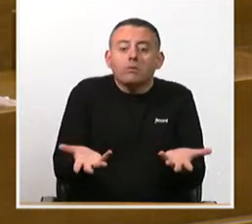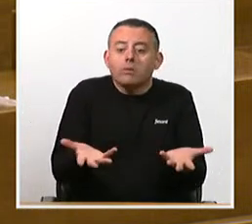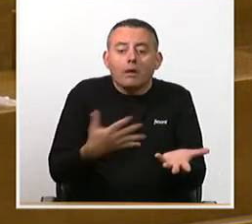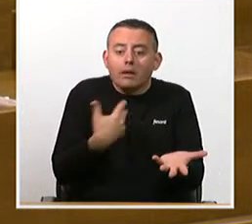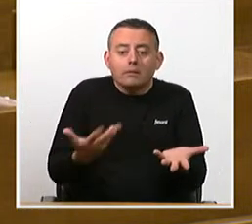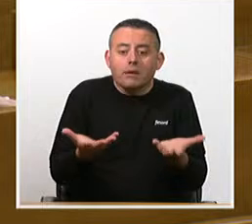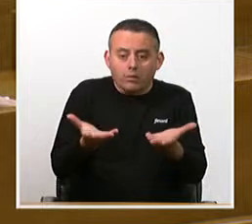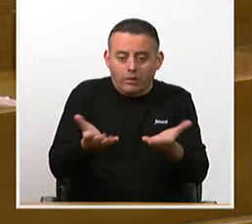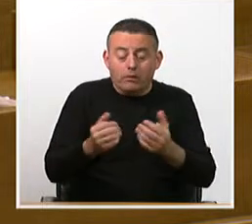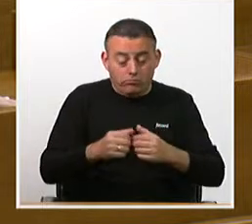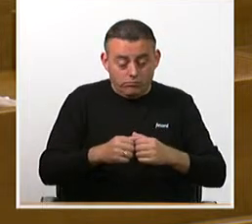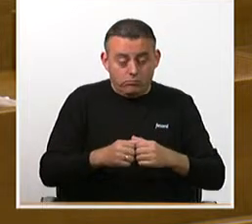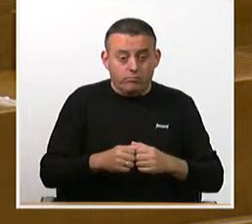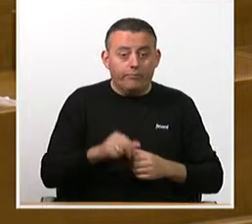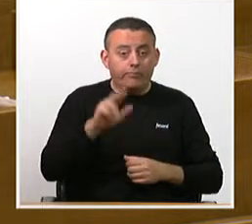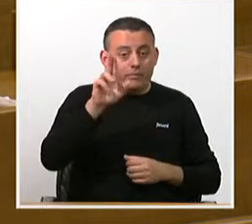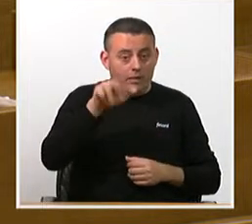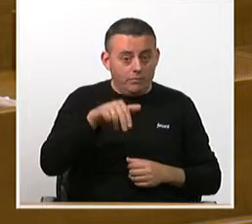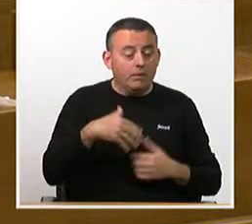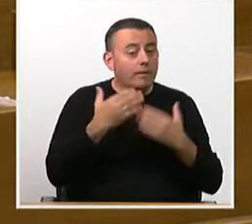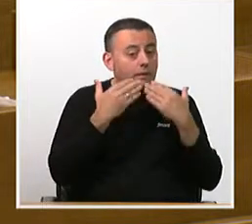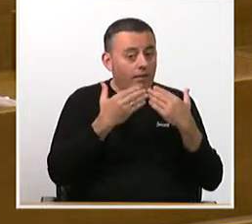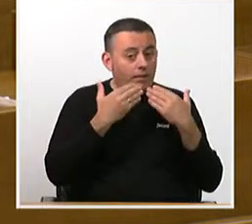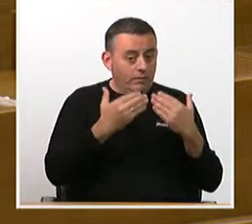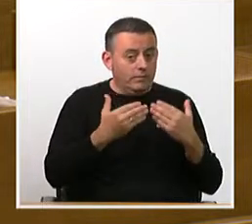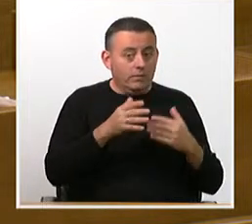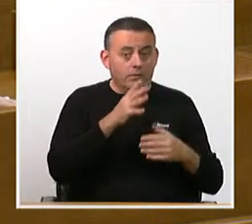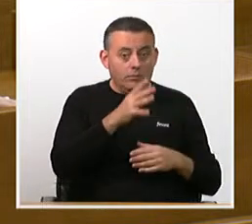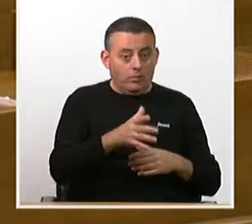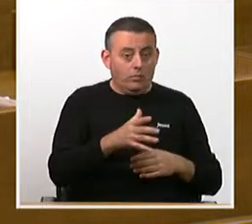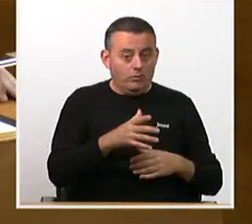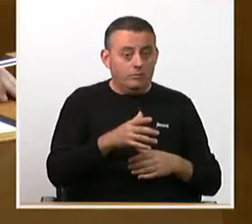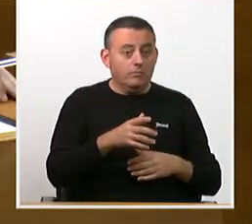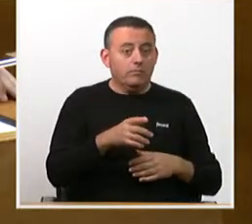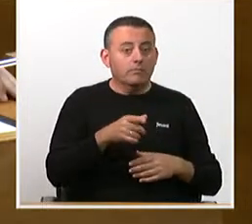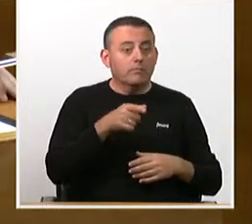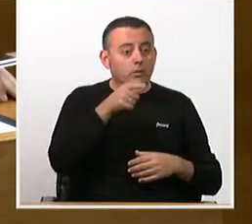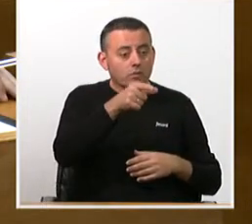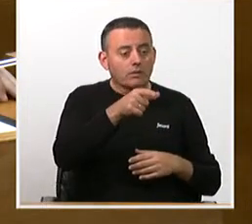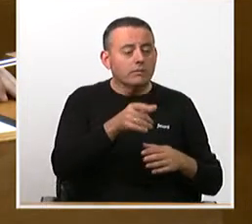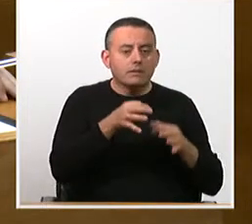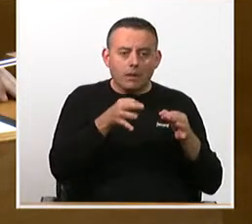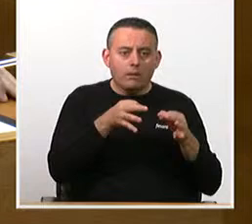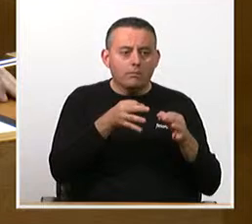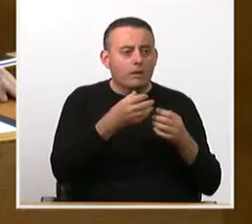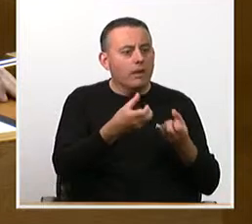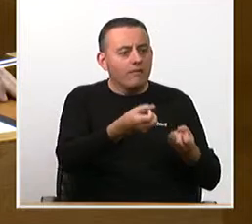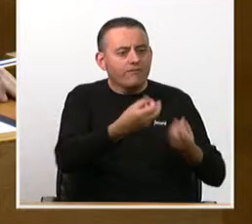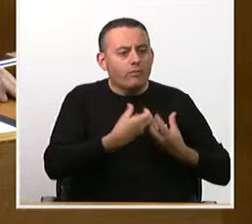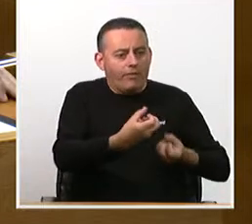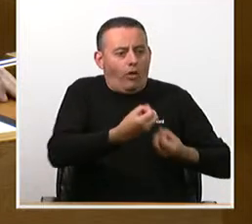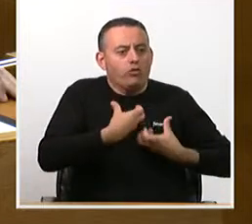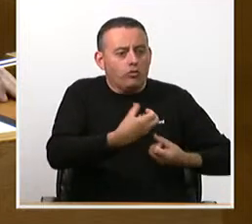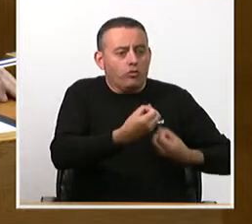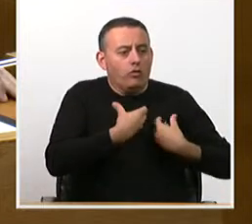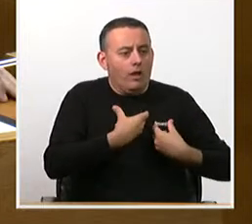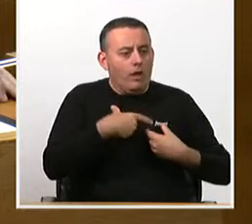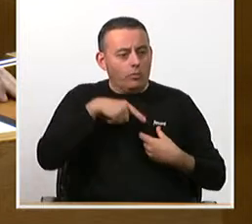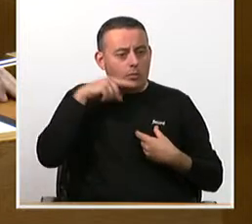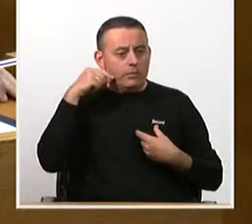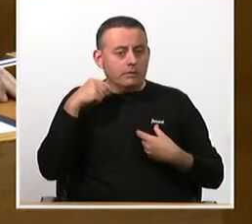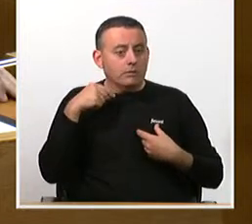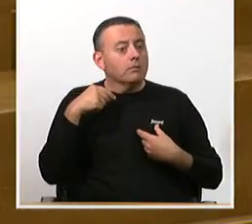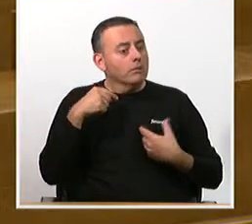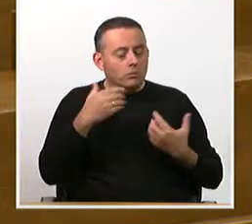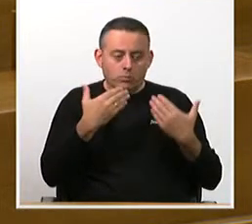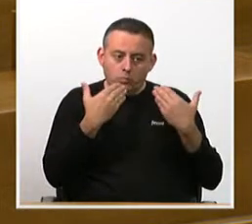de comprom laercia que va de inform en cada Gracias